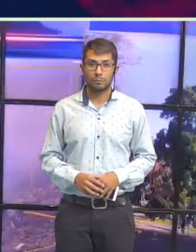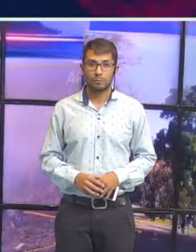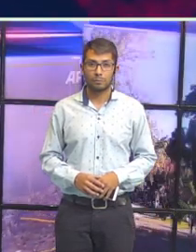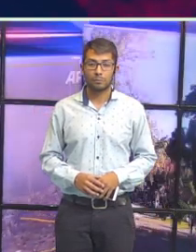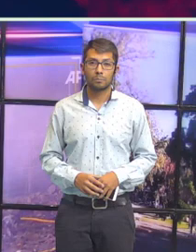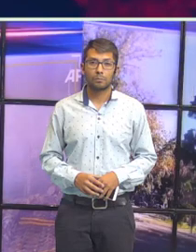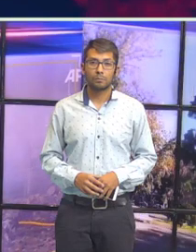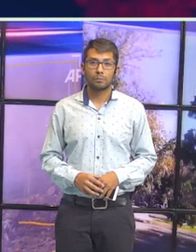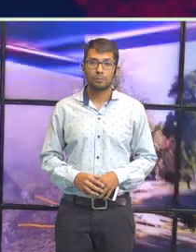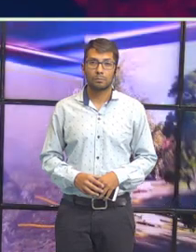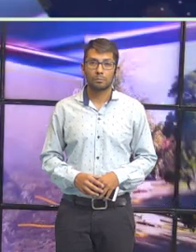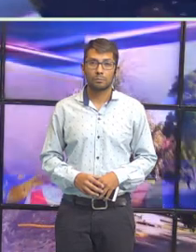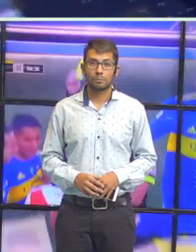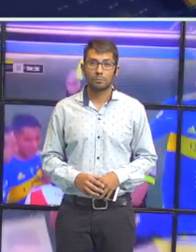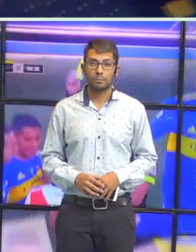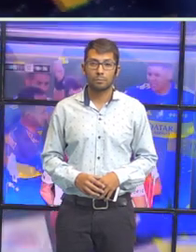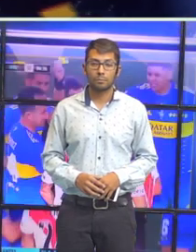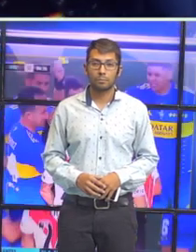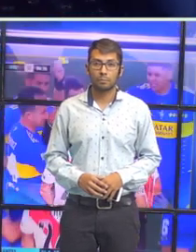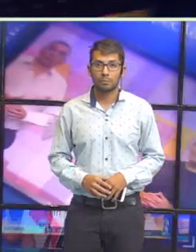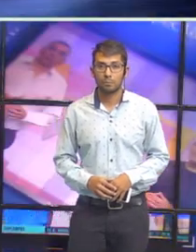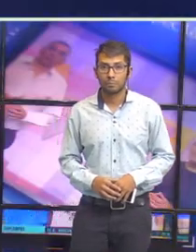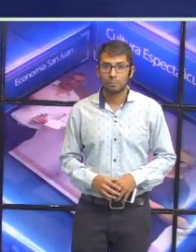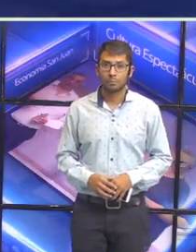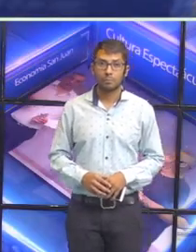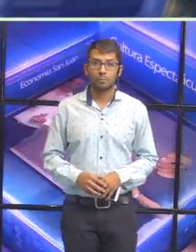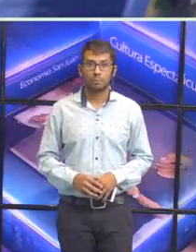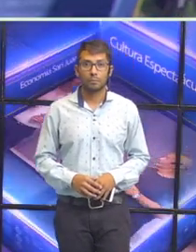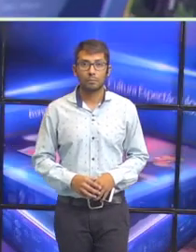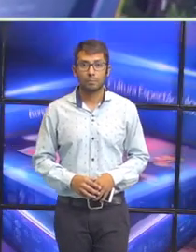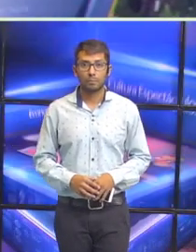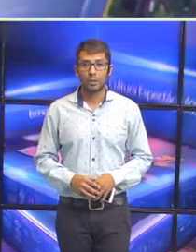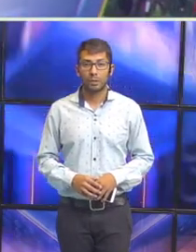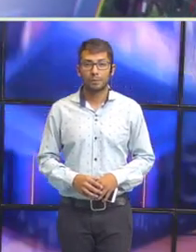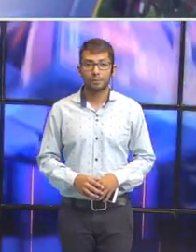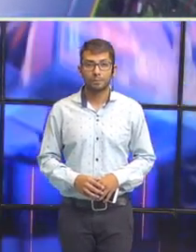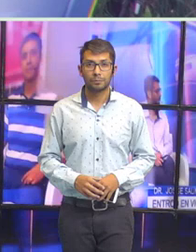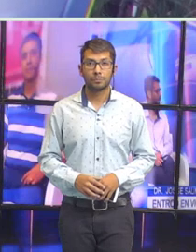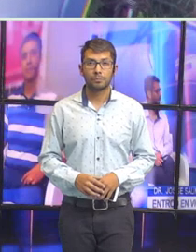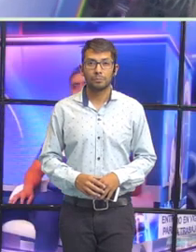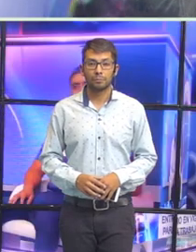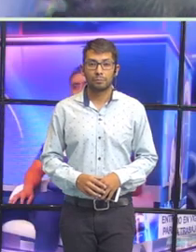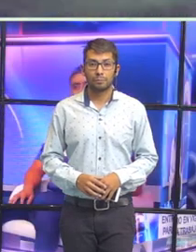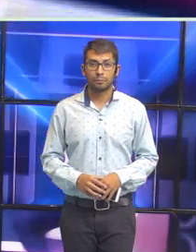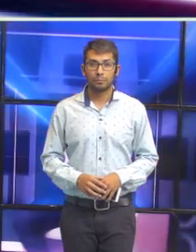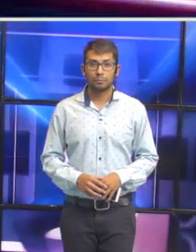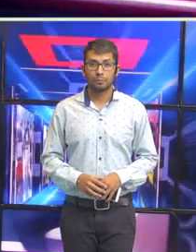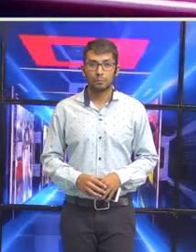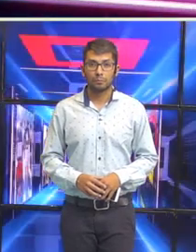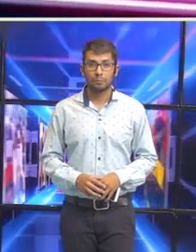este digamos más pudientes por ponerle un adjetivo este puedan establecer